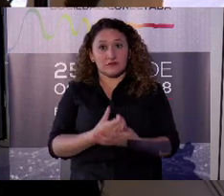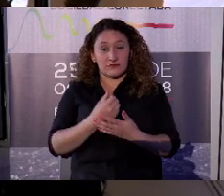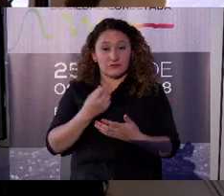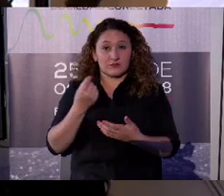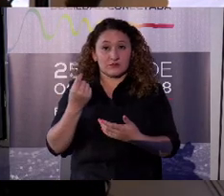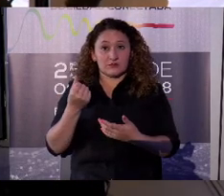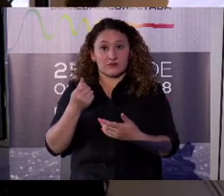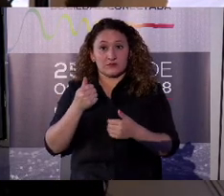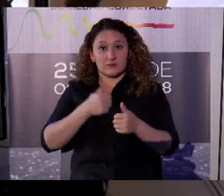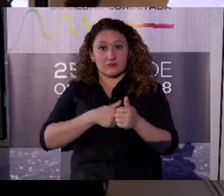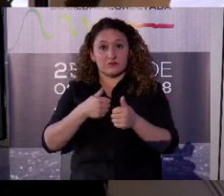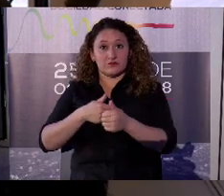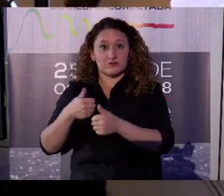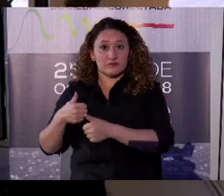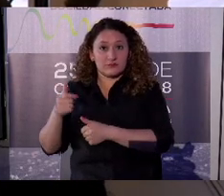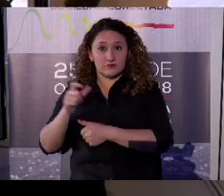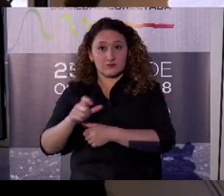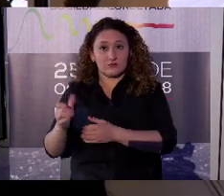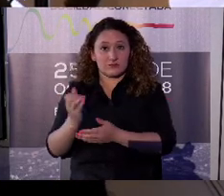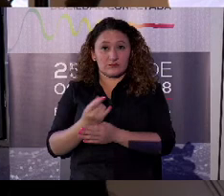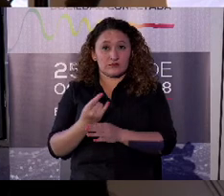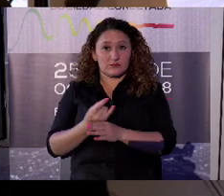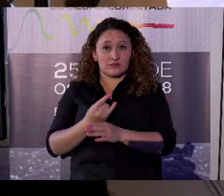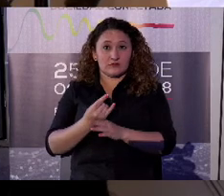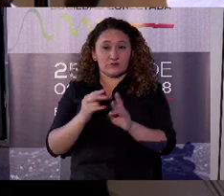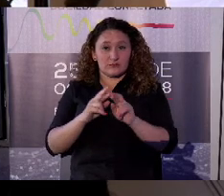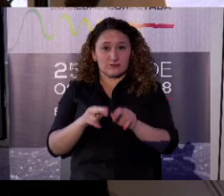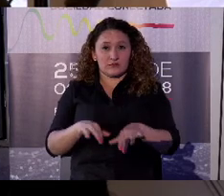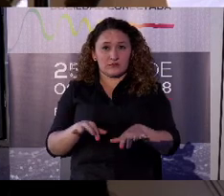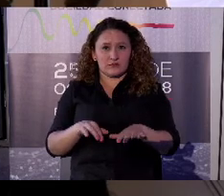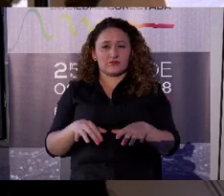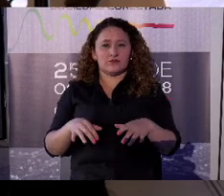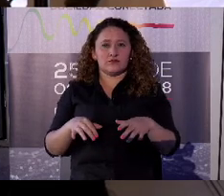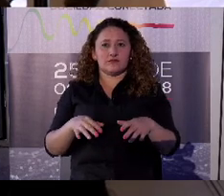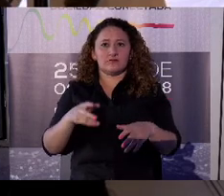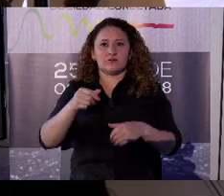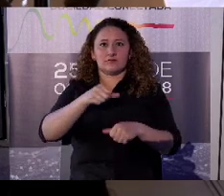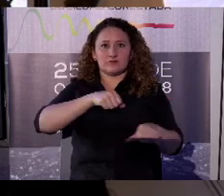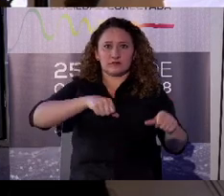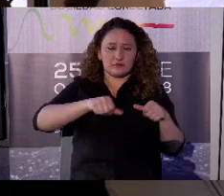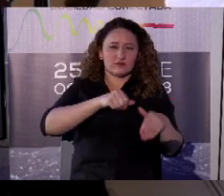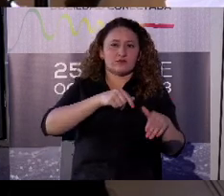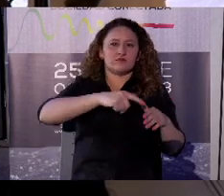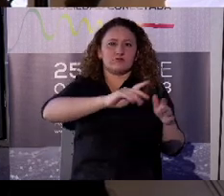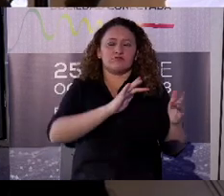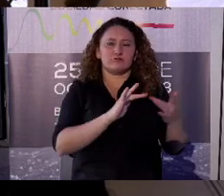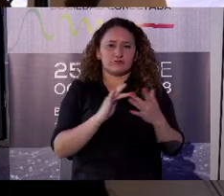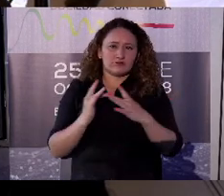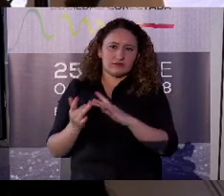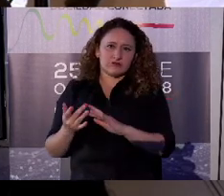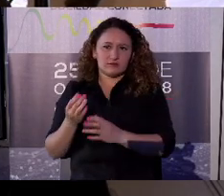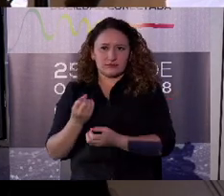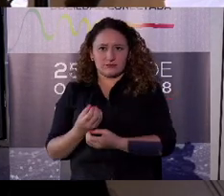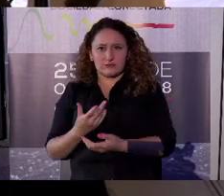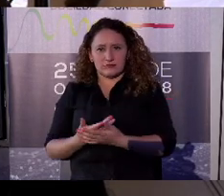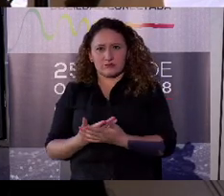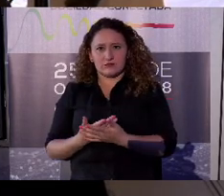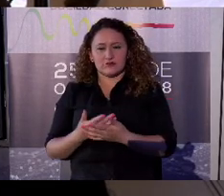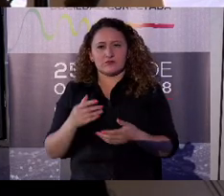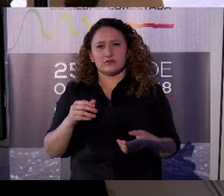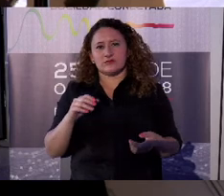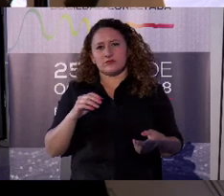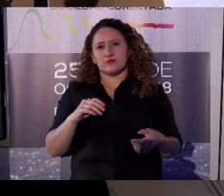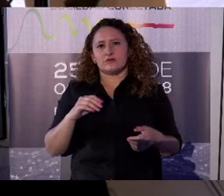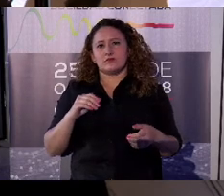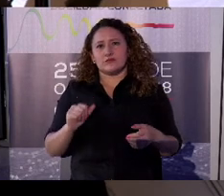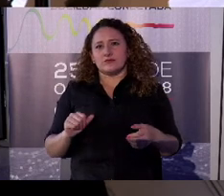decir, lo que cada uno de los usuarios de América Latina contribuye a remunerar las redes las inversiones en infraestructura, que es el ARPU, el Average Revenue